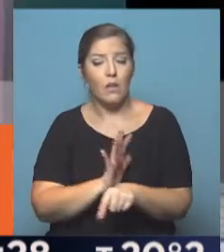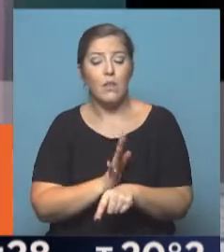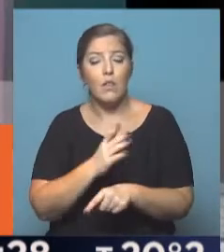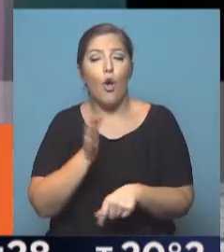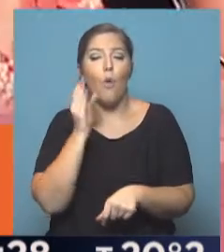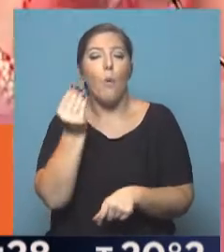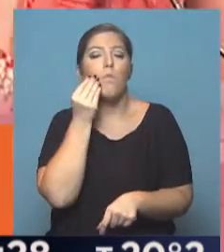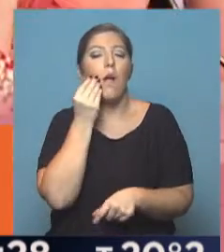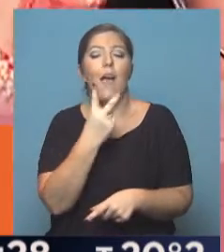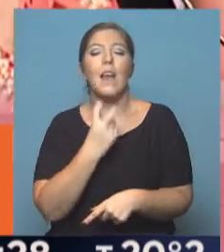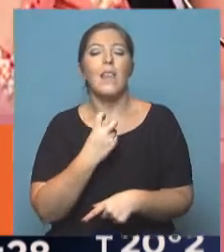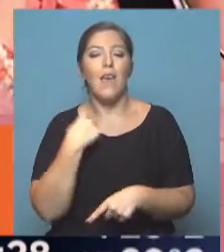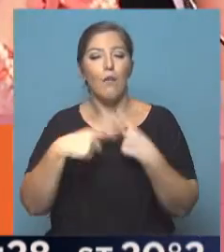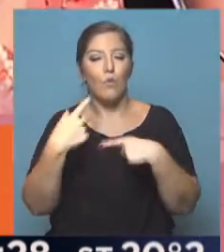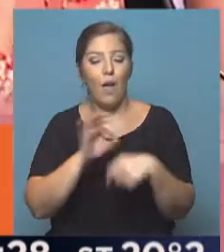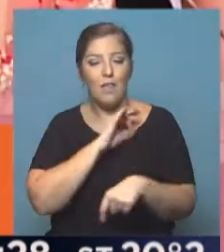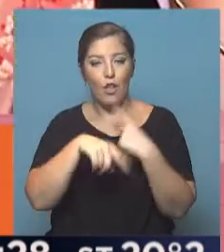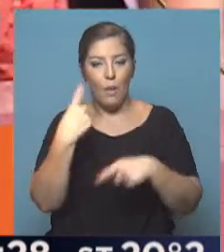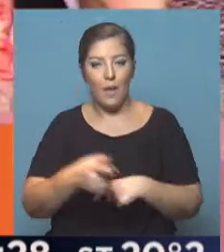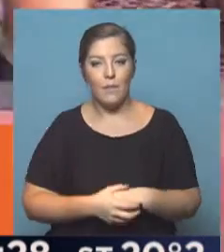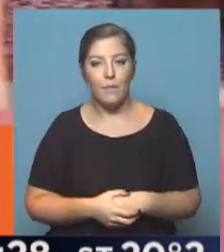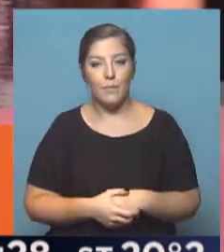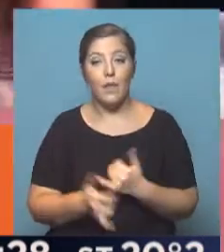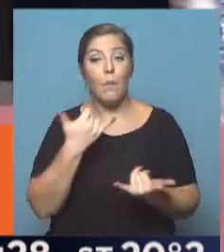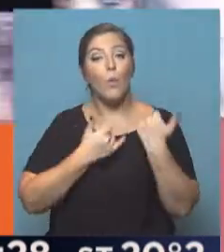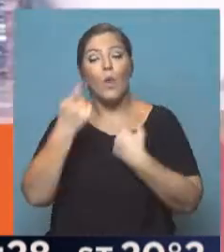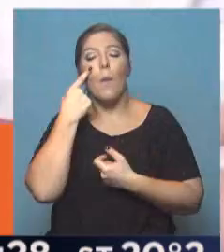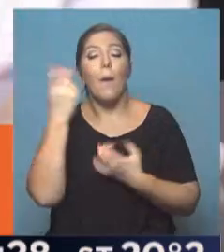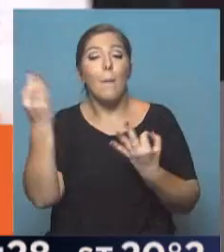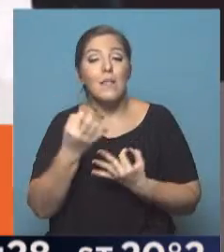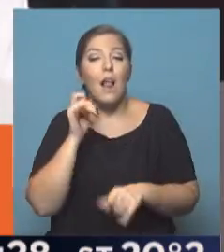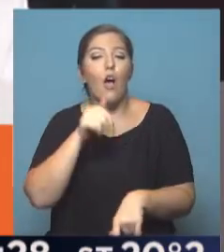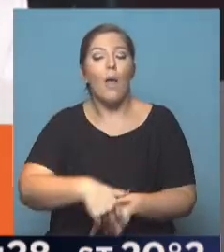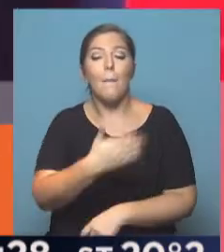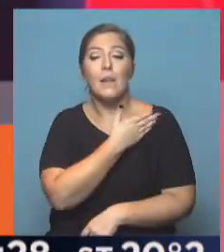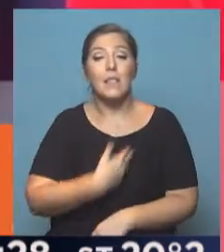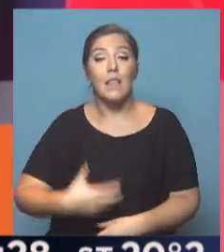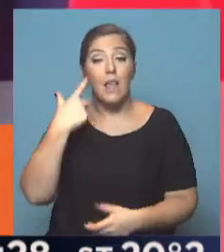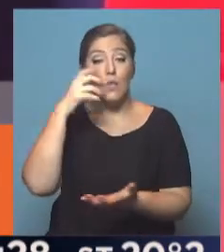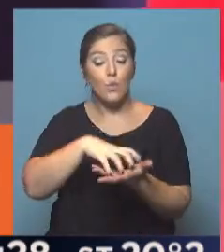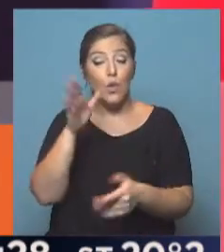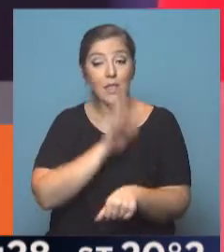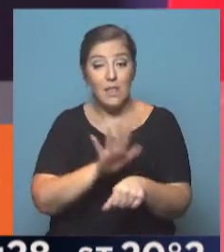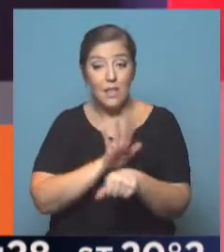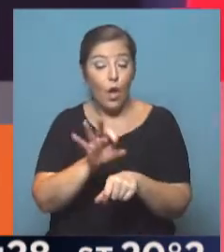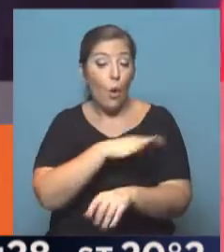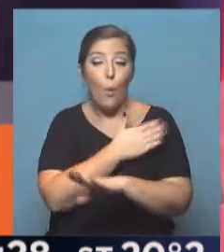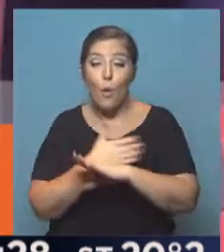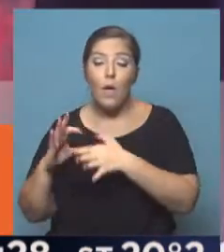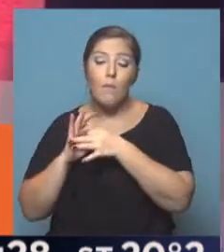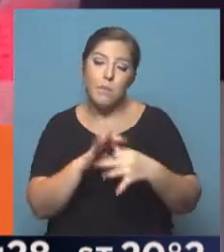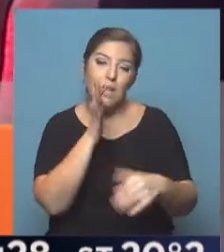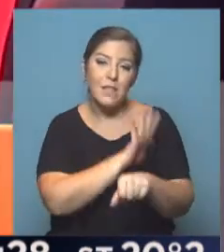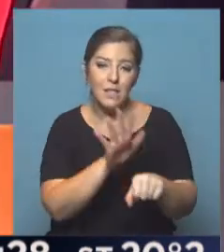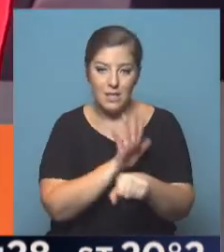permite seguir vivos hasta el año que viene. Quiero que me cuentes tu vivencia particular, siendo ahora presidente del Instituto de Cine, con toda tu vida ligada al cine, con